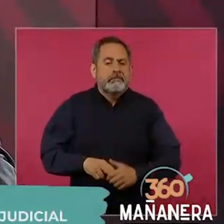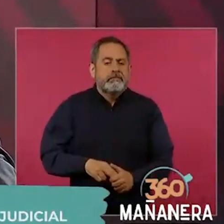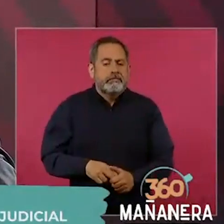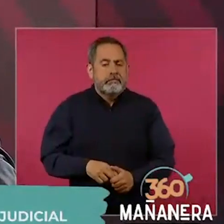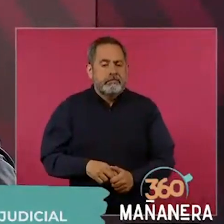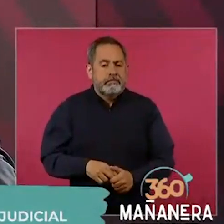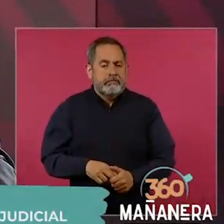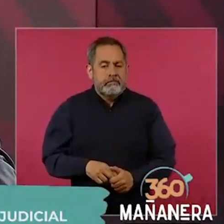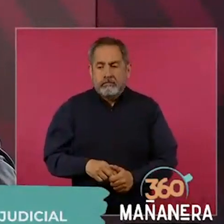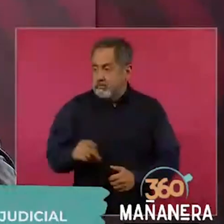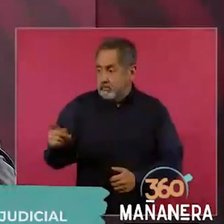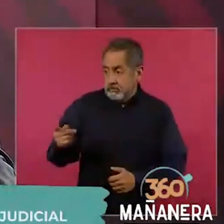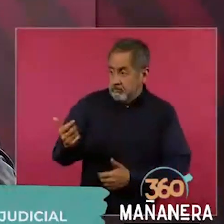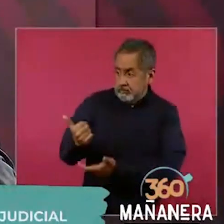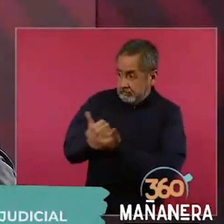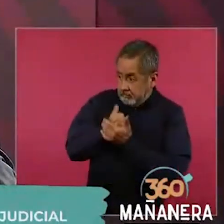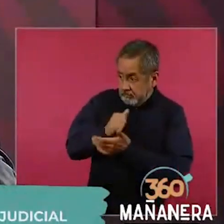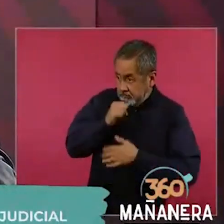plata o plomo.